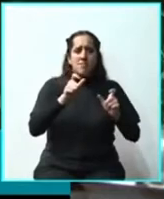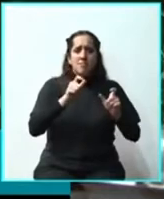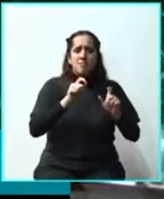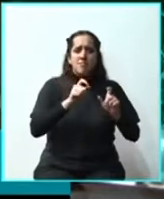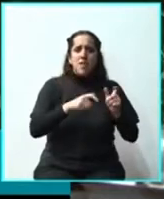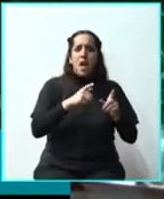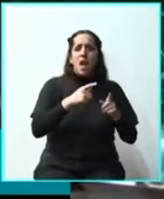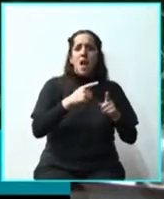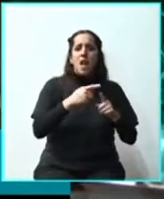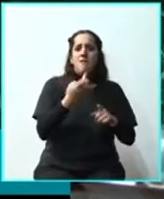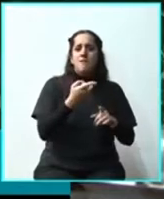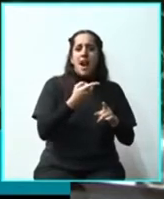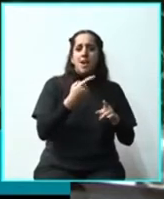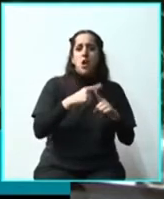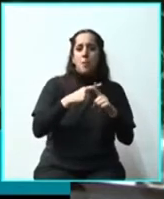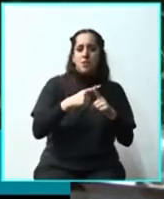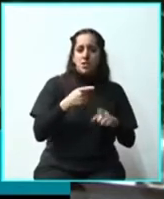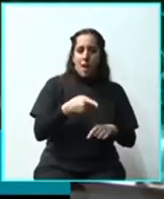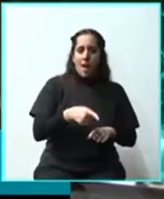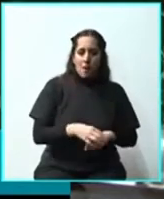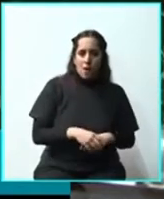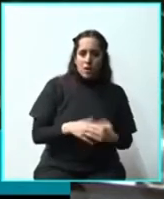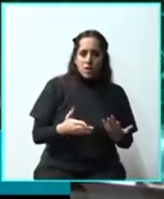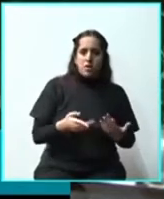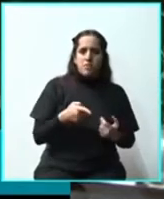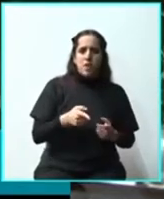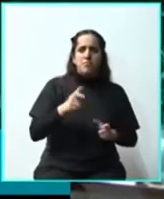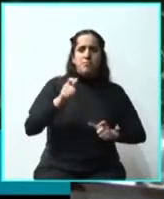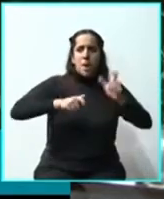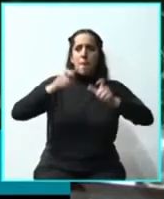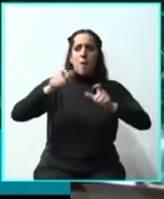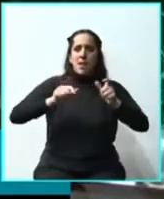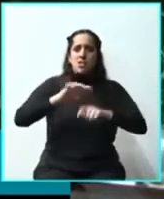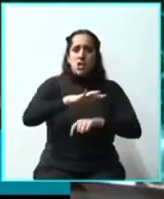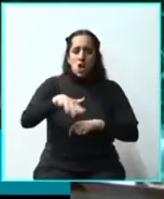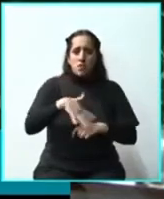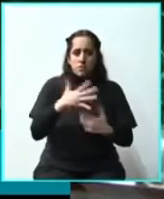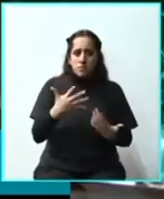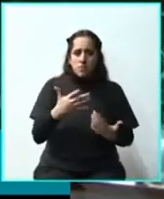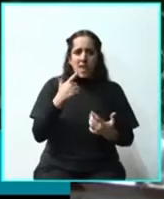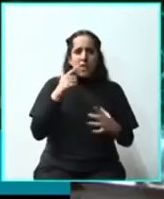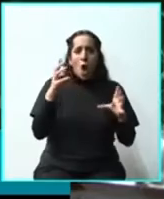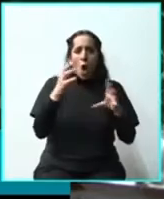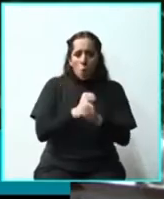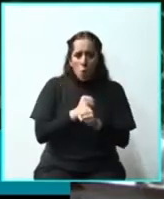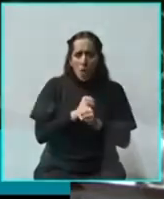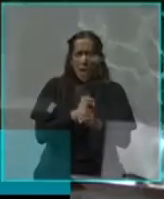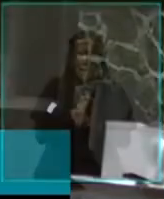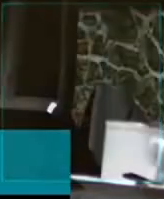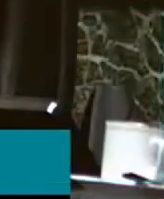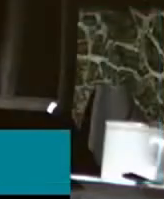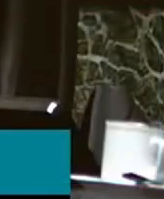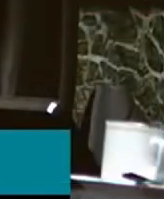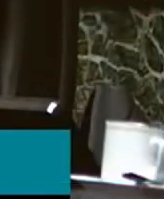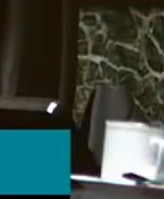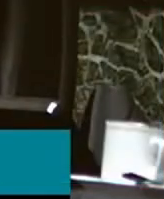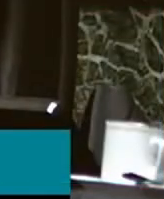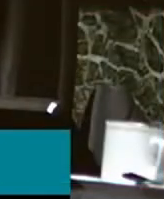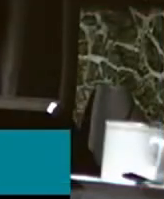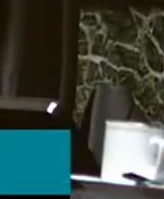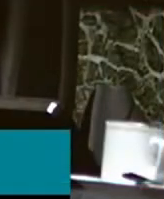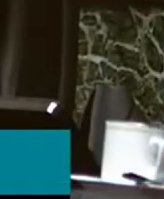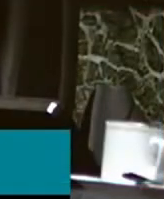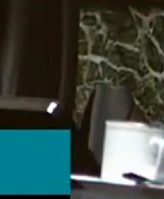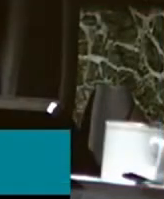positivos están entre la población de tez oscura. Es donde más falsos positivos hay. Por